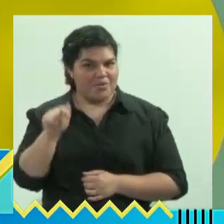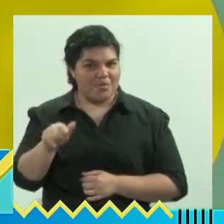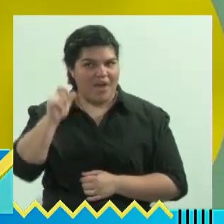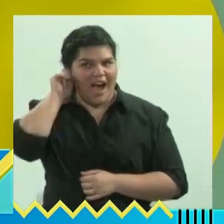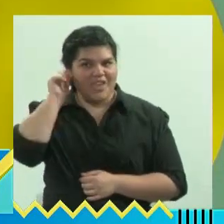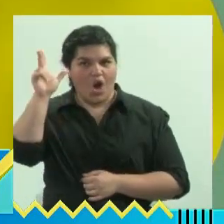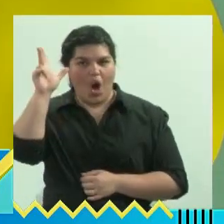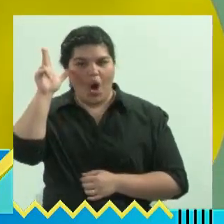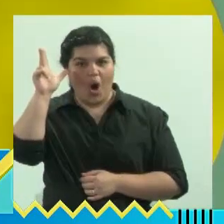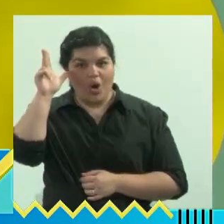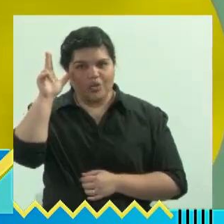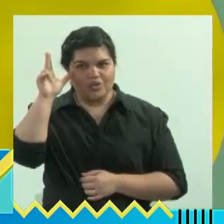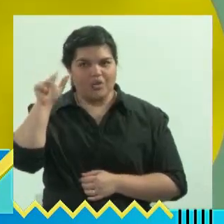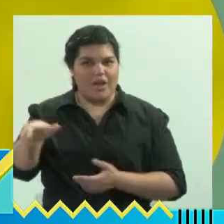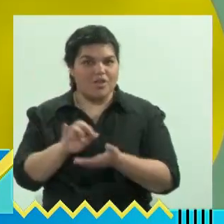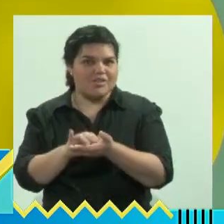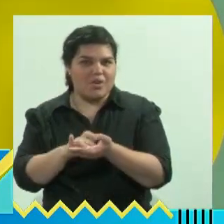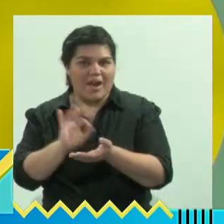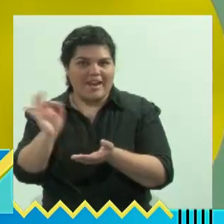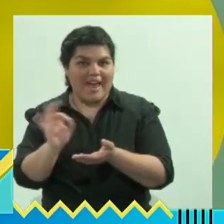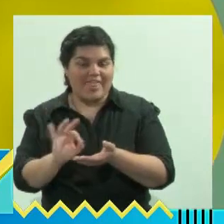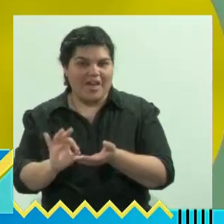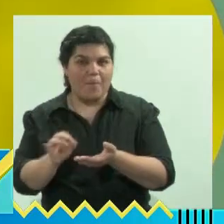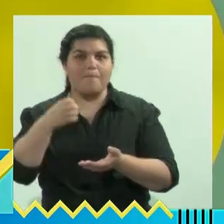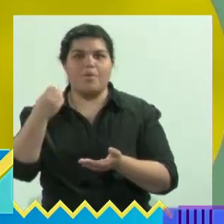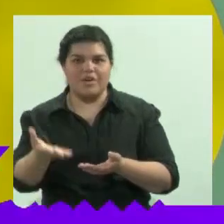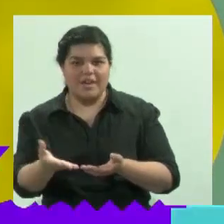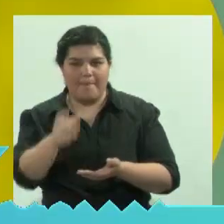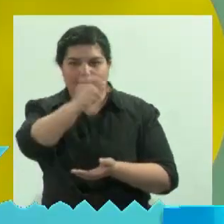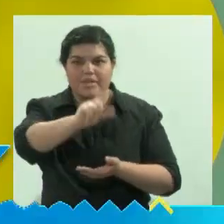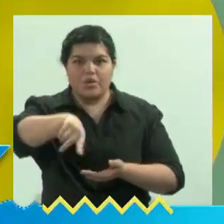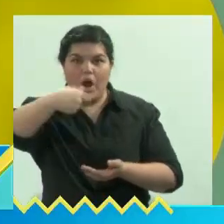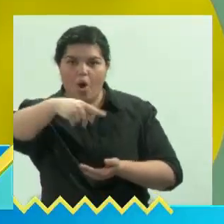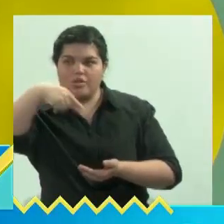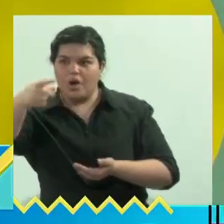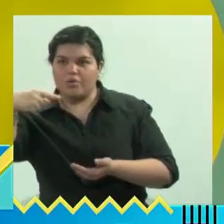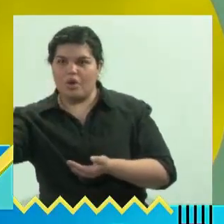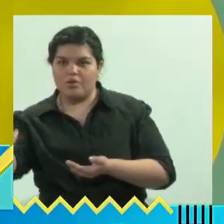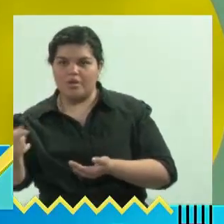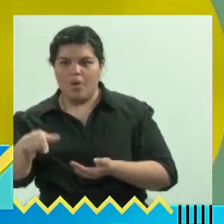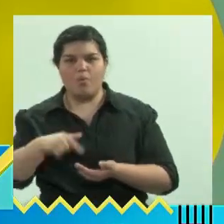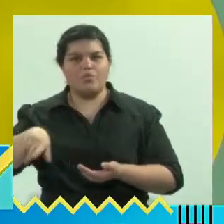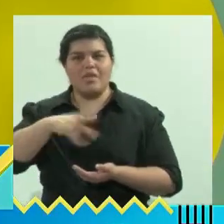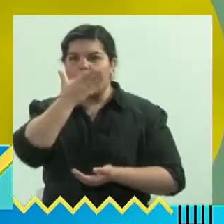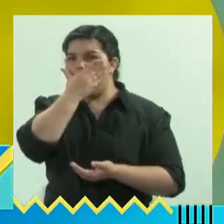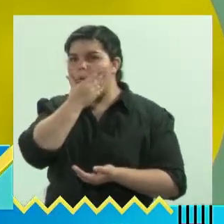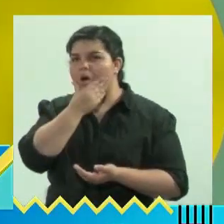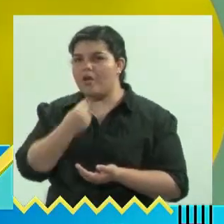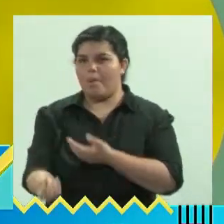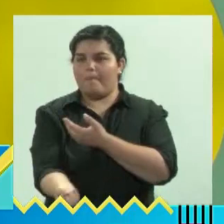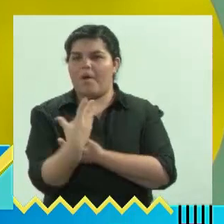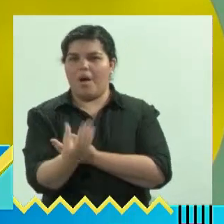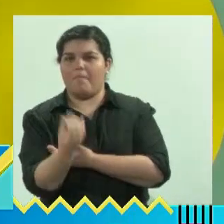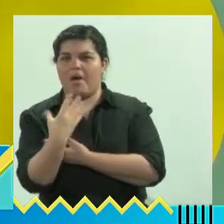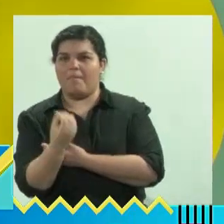recién cumplidos, es mejor que no tengan celular, porque otras personas aprovechan, digamos, la inocencia de los niños para asustarlo con este tipo de